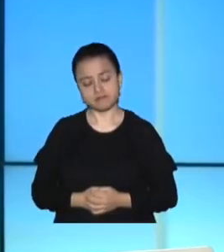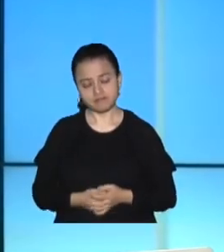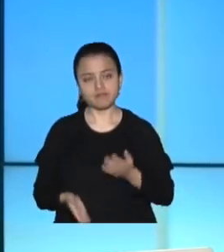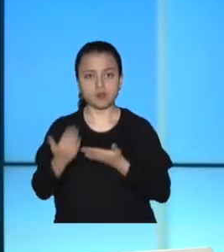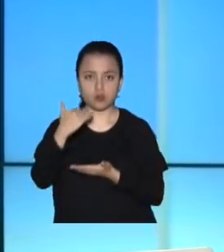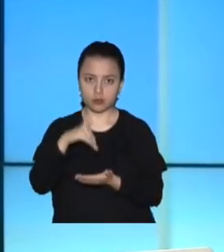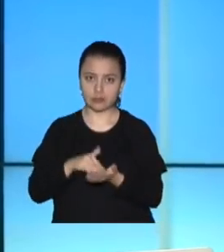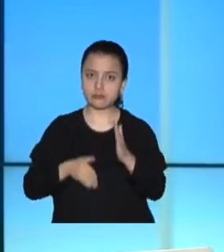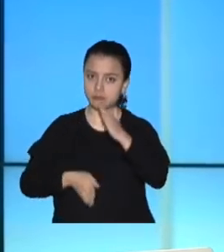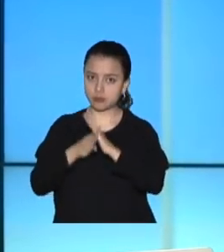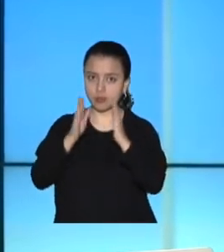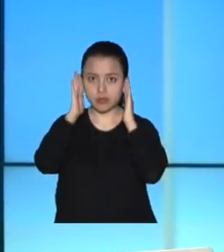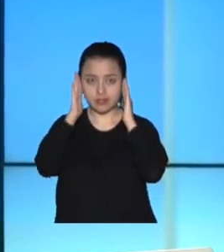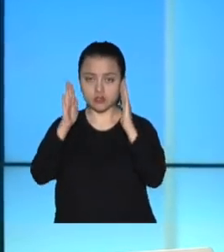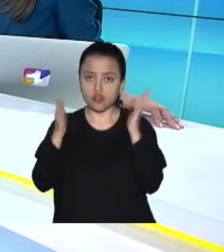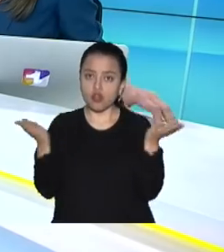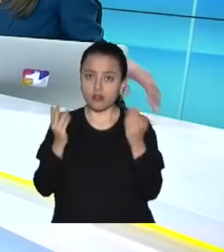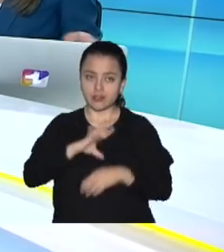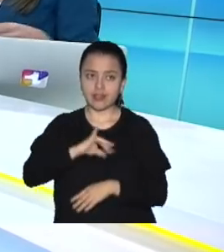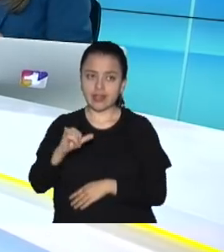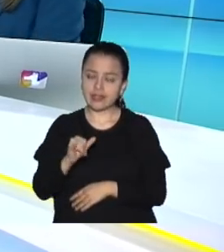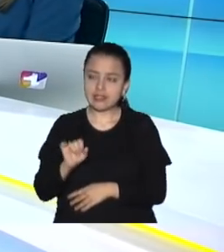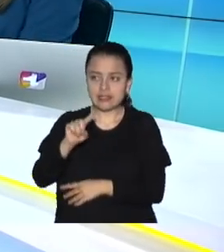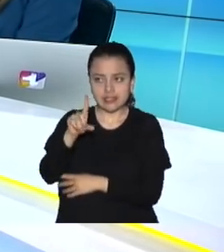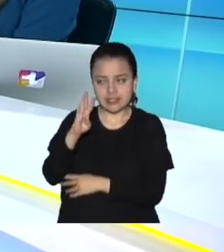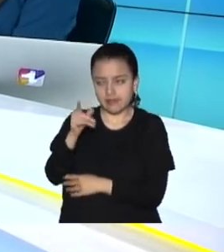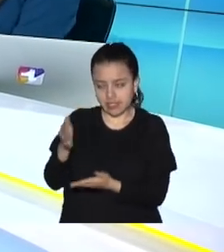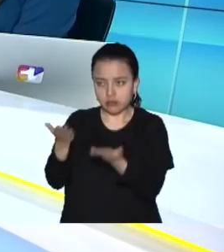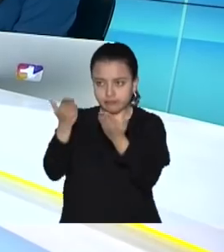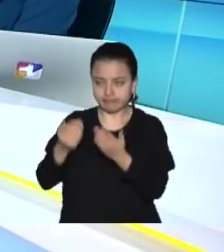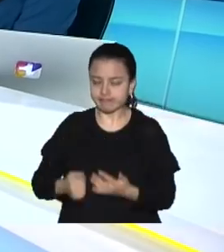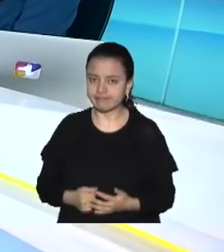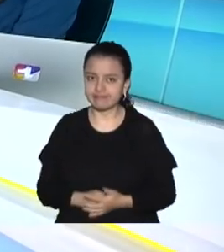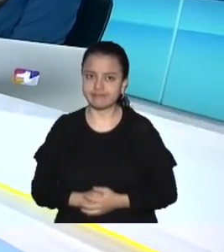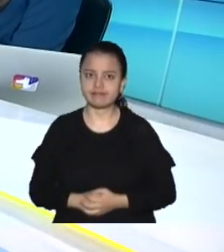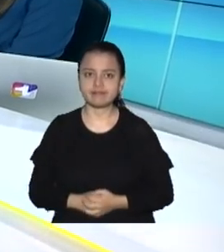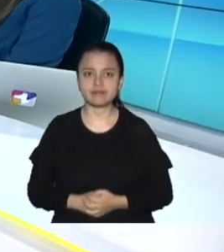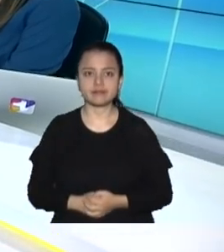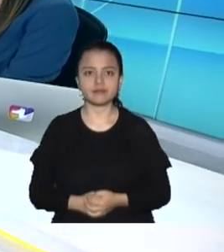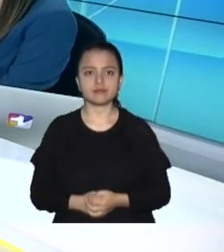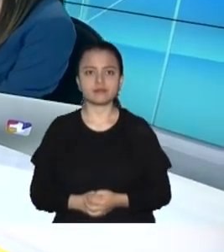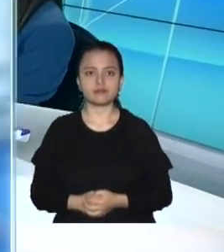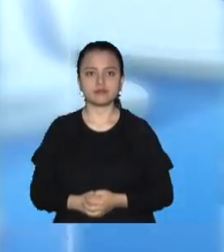Retomamos la información en Cali con Sebastián Bedoya. Sebastián, adelante.